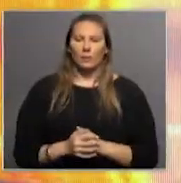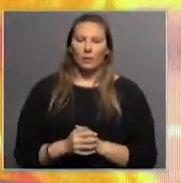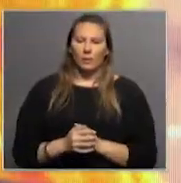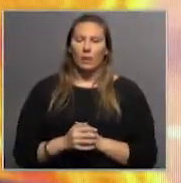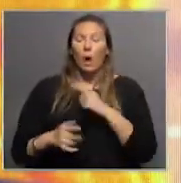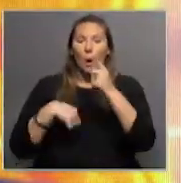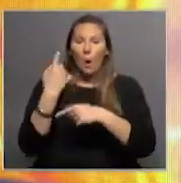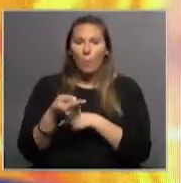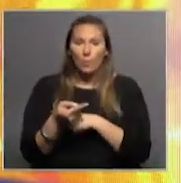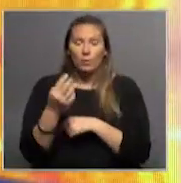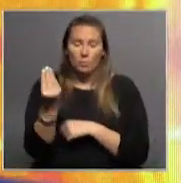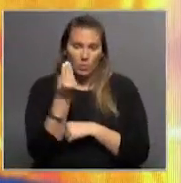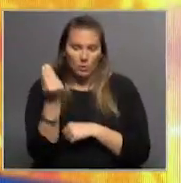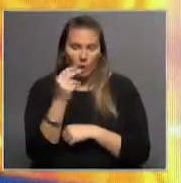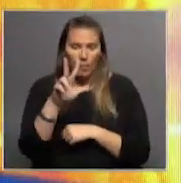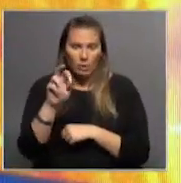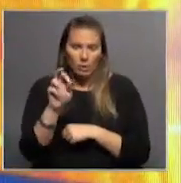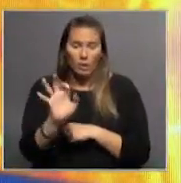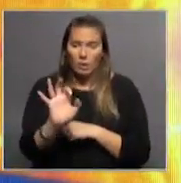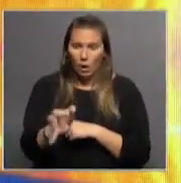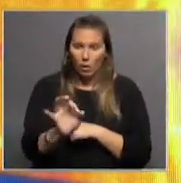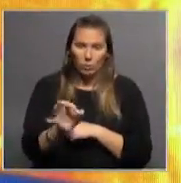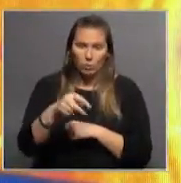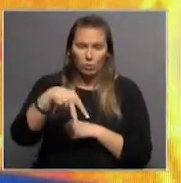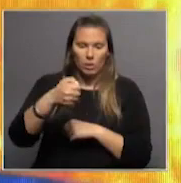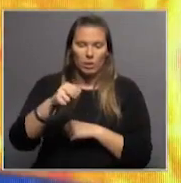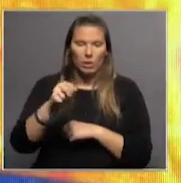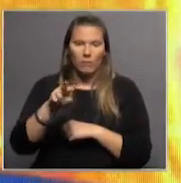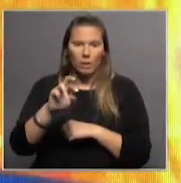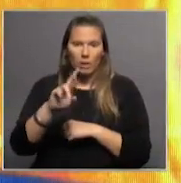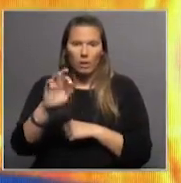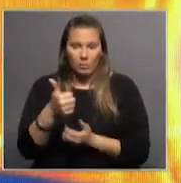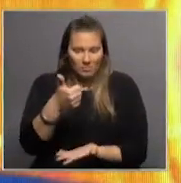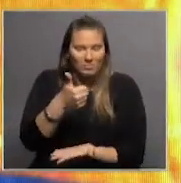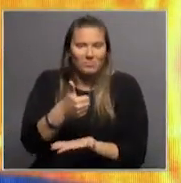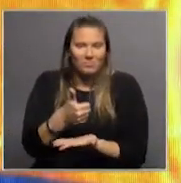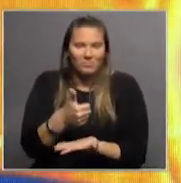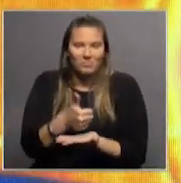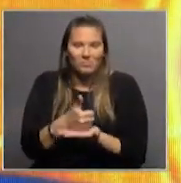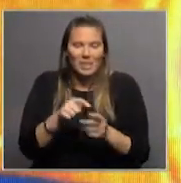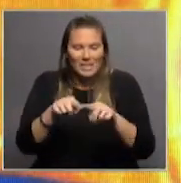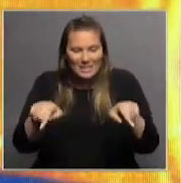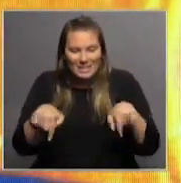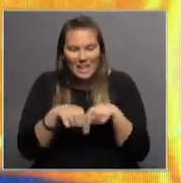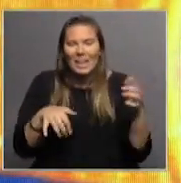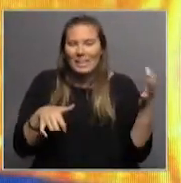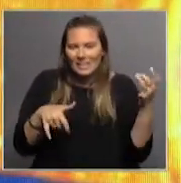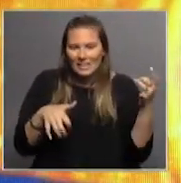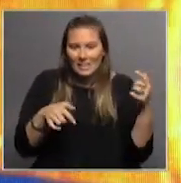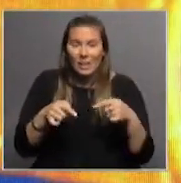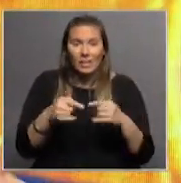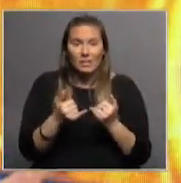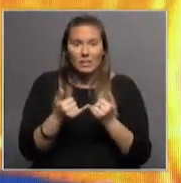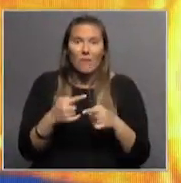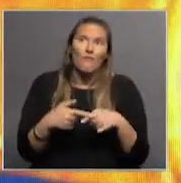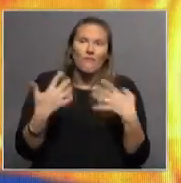el próximo sábado 30 de octubre mónica navarro se va a estar presentando en la sala zitarrosa en el marco de este